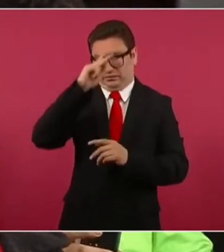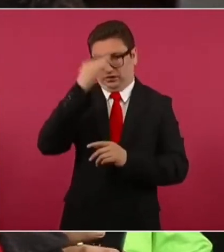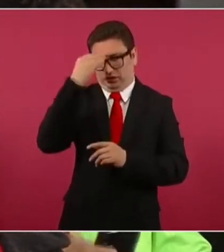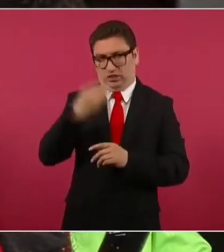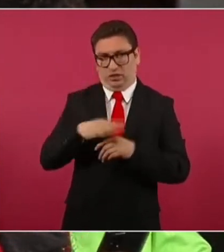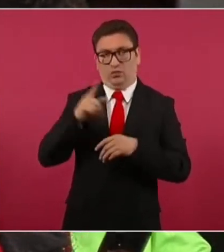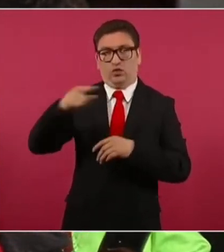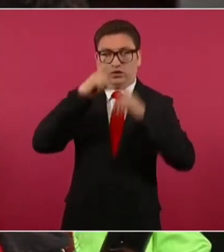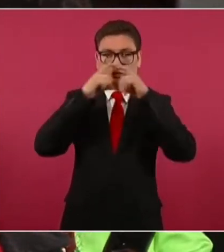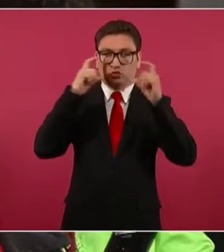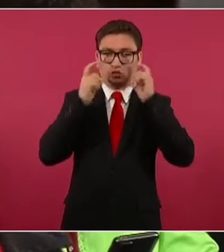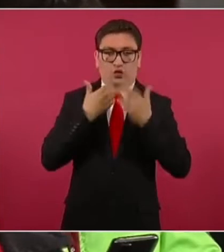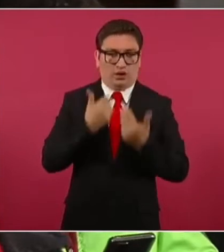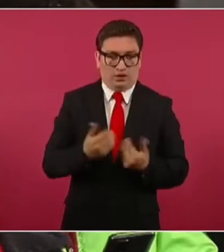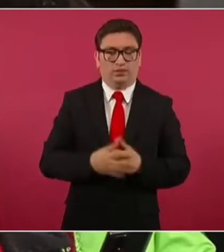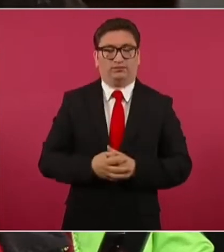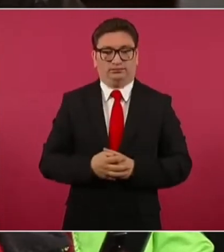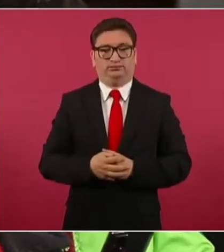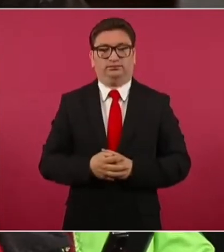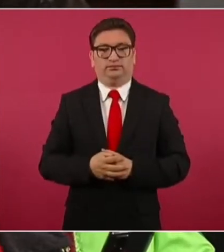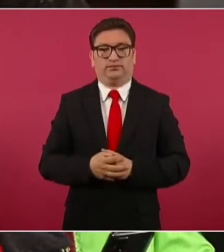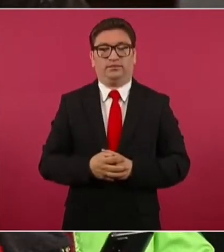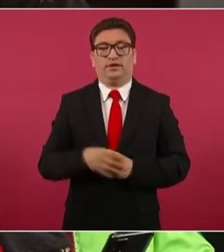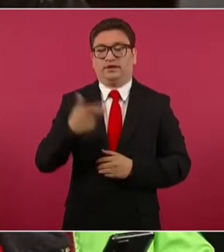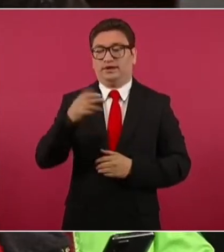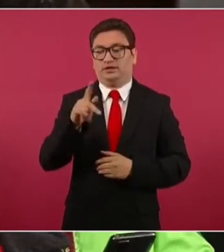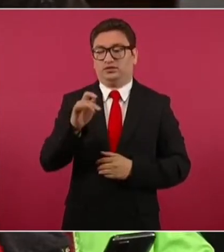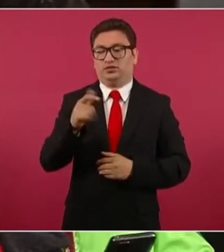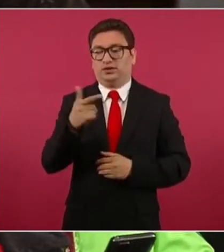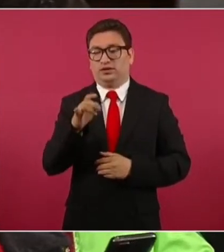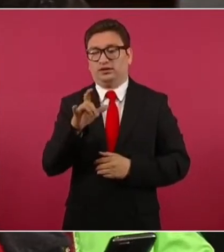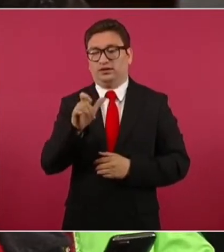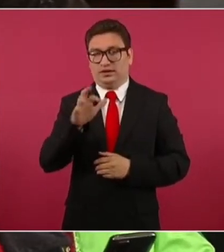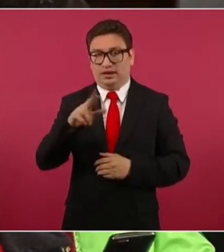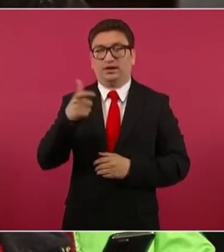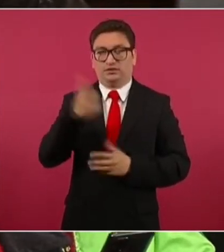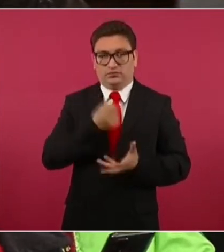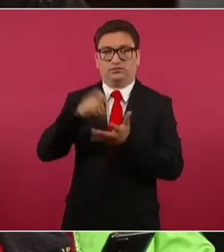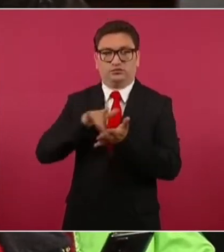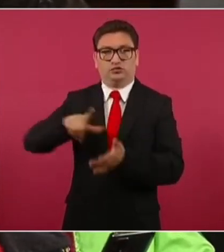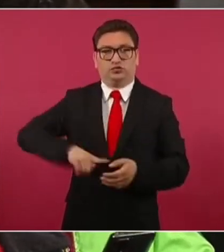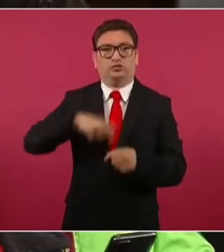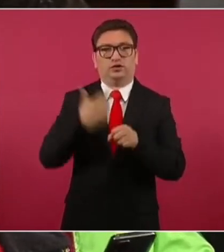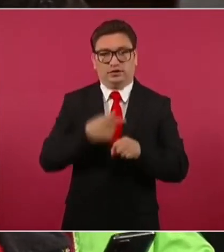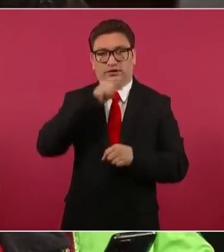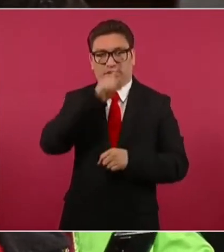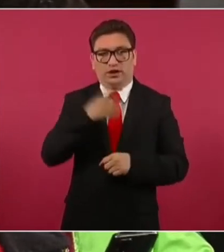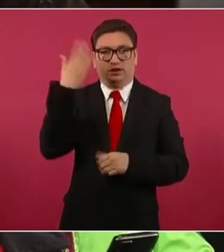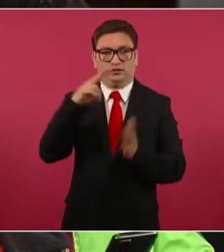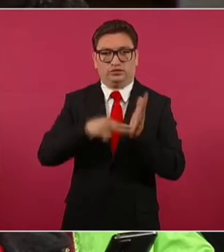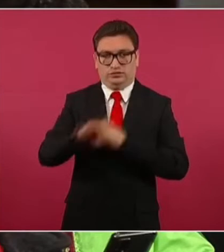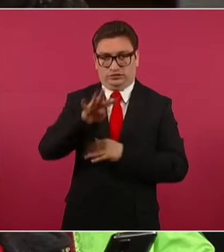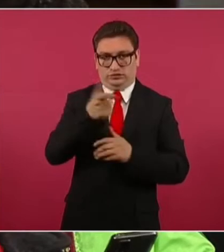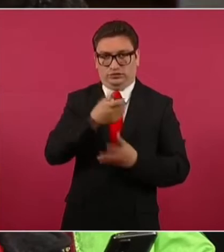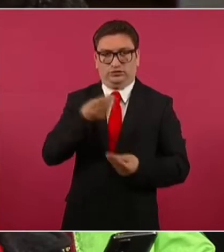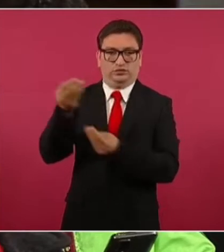por no portar cubrebocas. Y bueno, Héctor Aguilar Camín también recibió recursos por parte del gobernador jalisciense en el